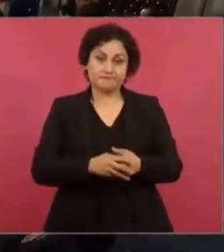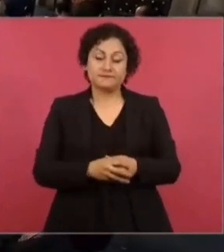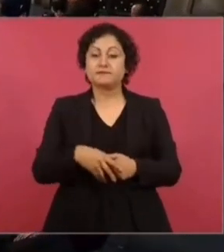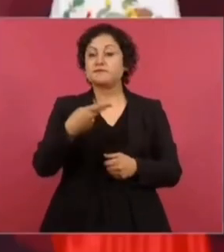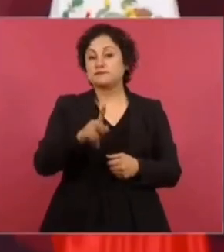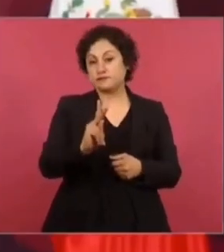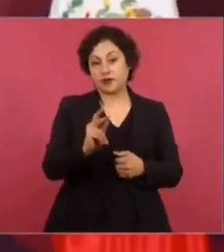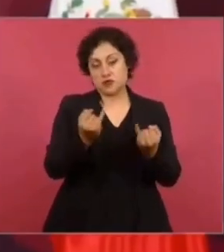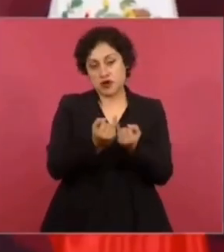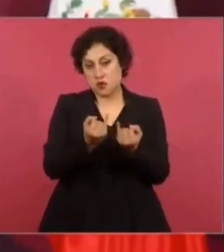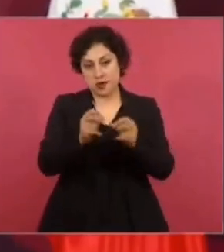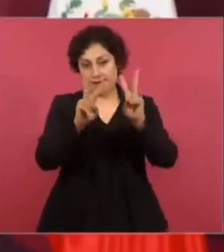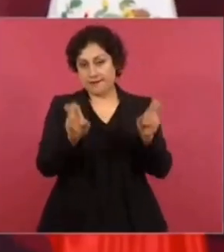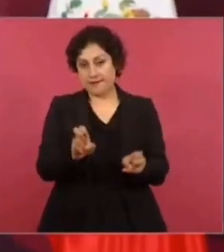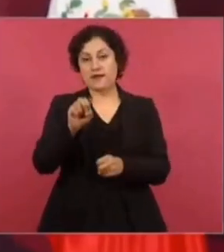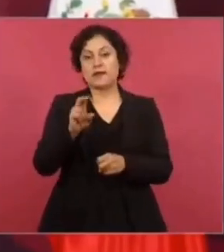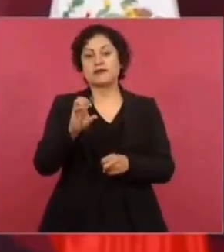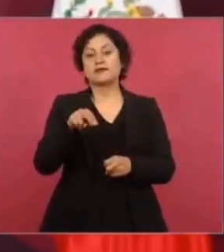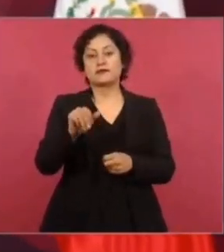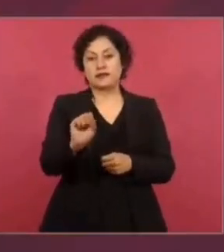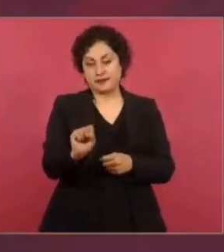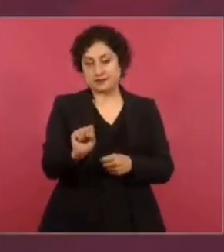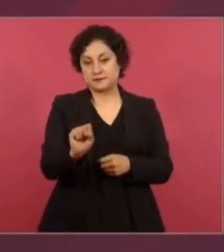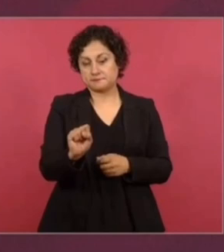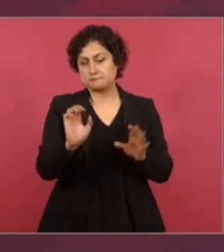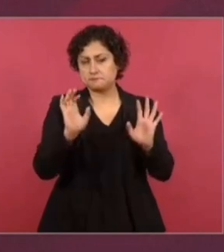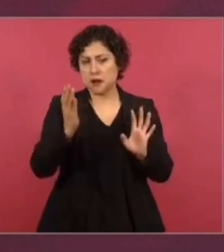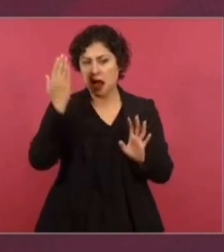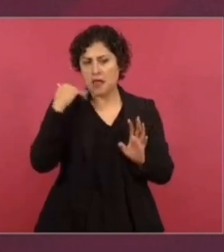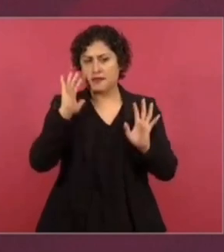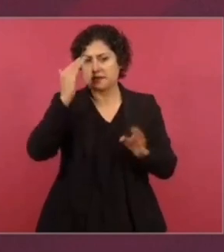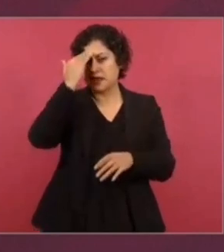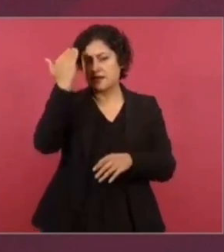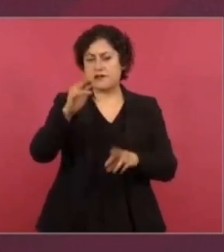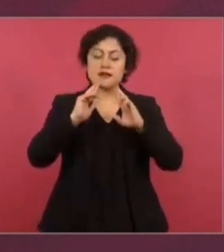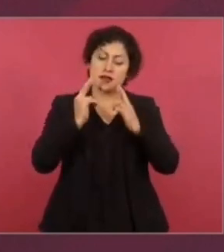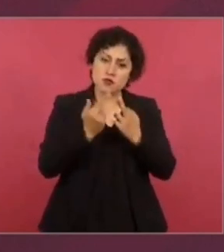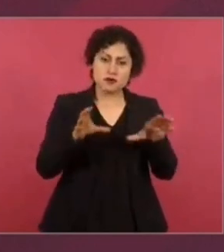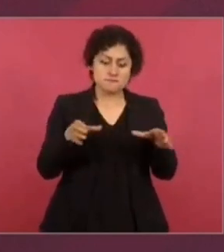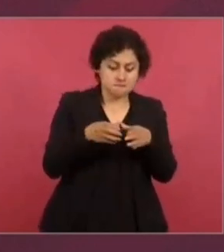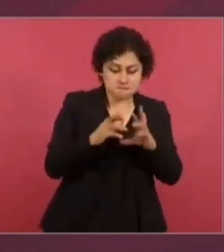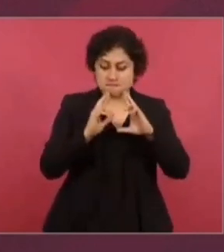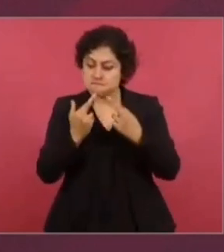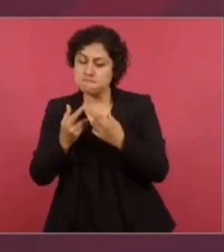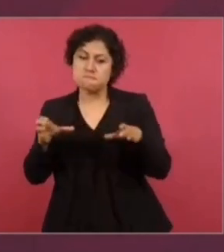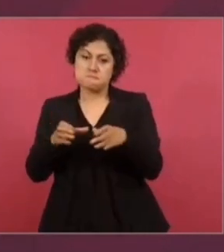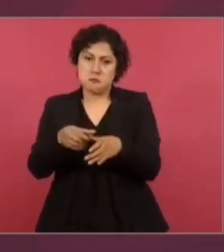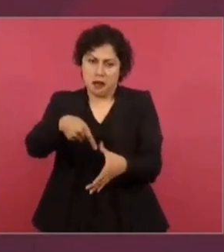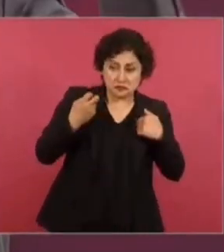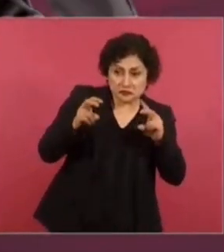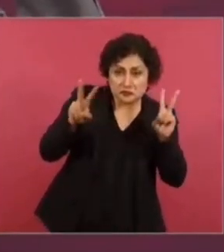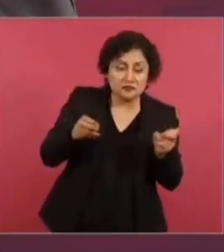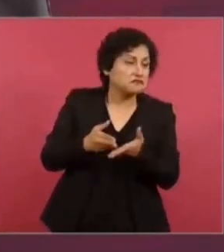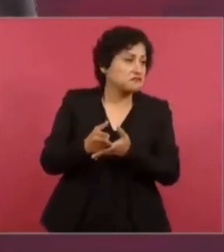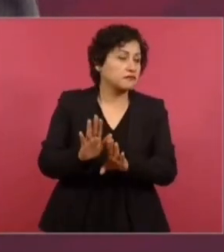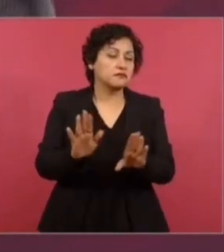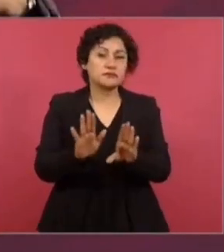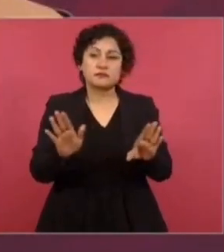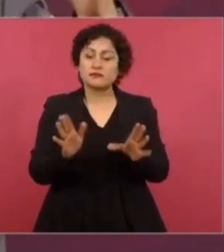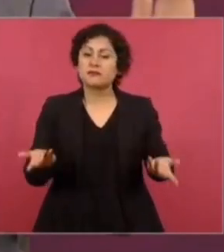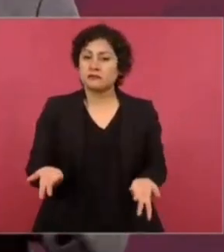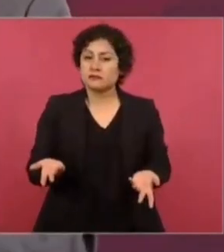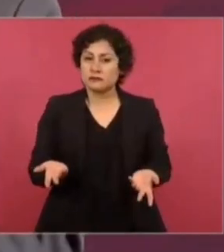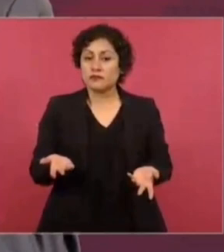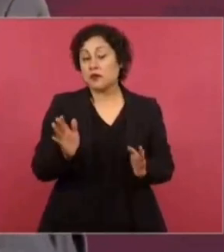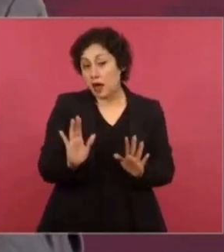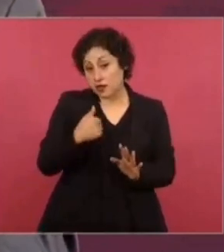fue lo de Alejandro Encinas y ya se sabía sobre estas reuniones, están hasta grabadas. Lo que